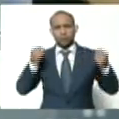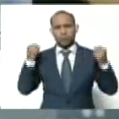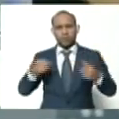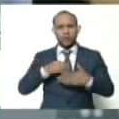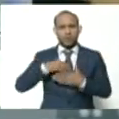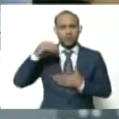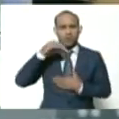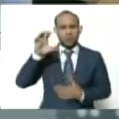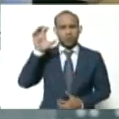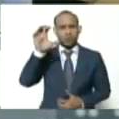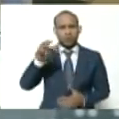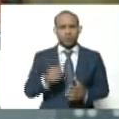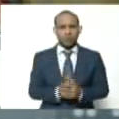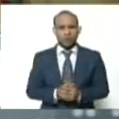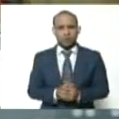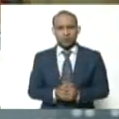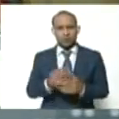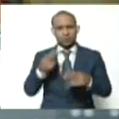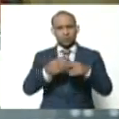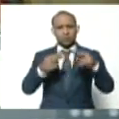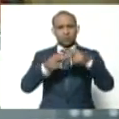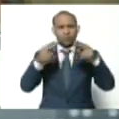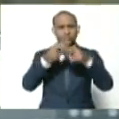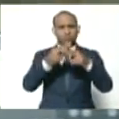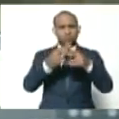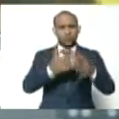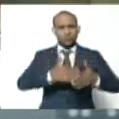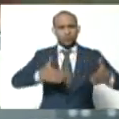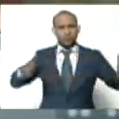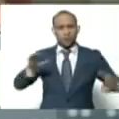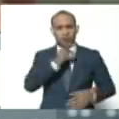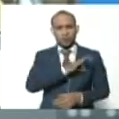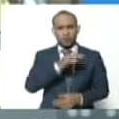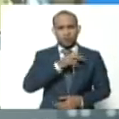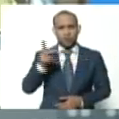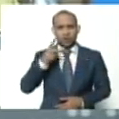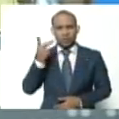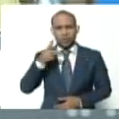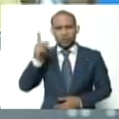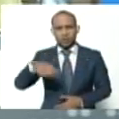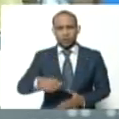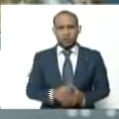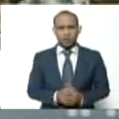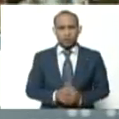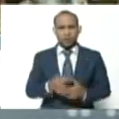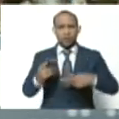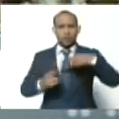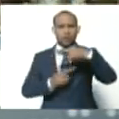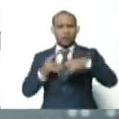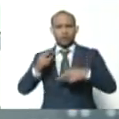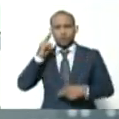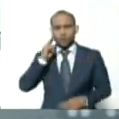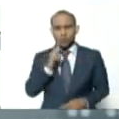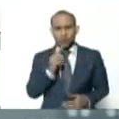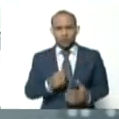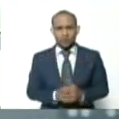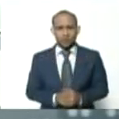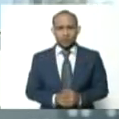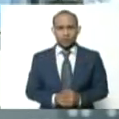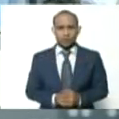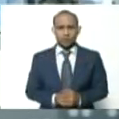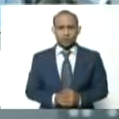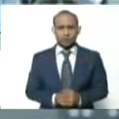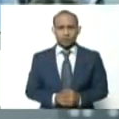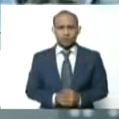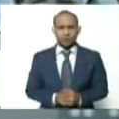país, para reconstruir la mayoría social política de la Revolución Bolivariana,